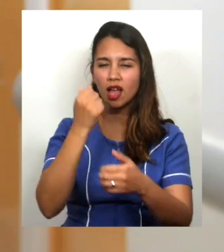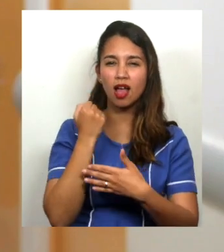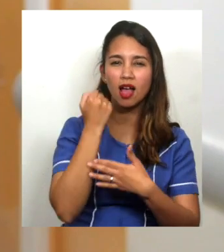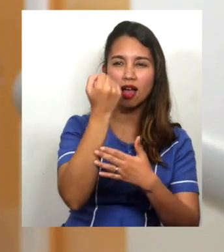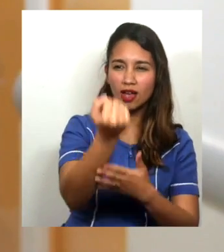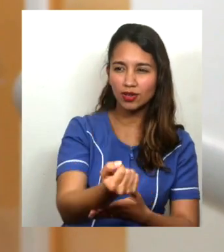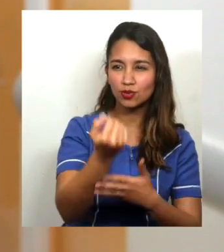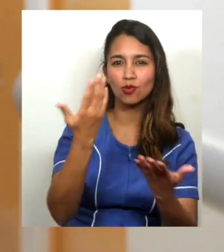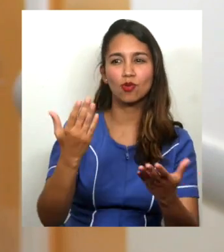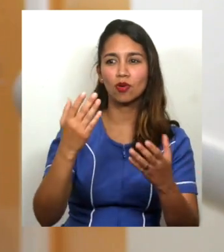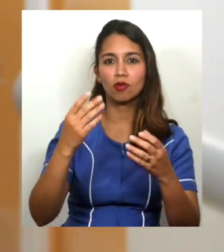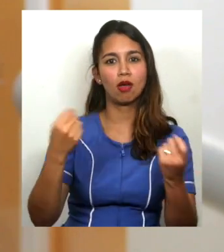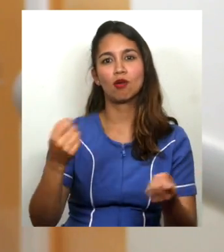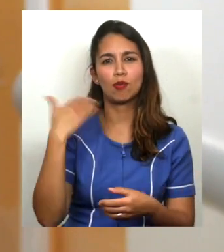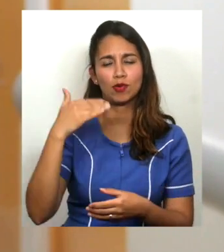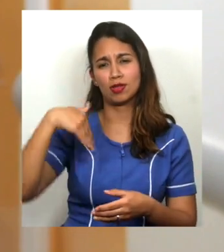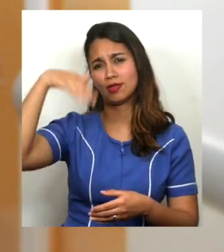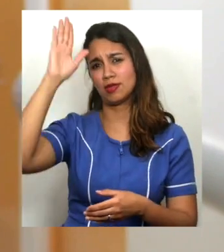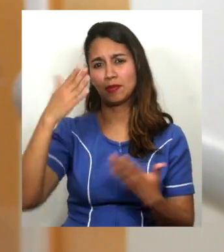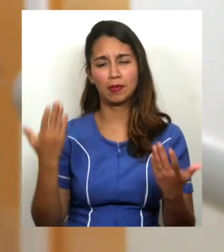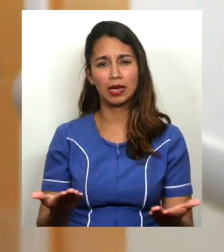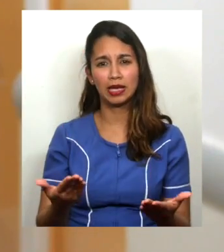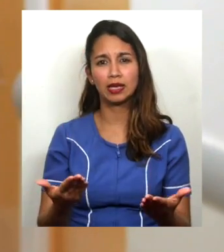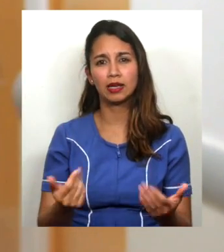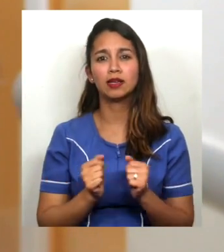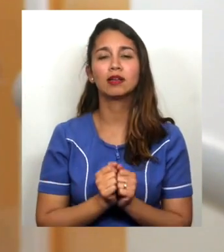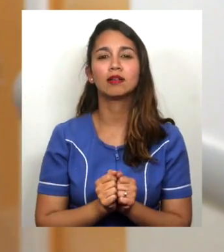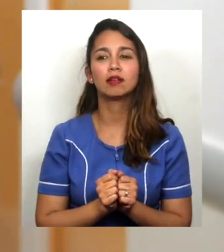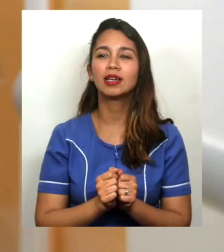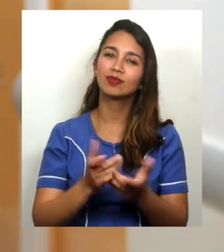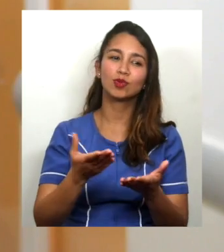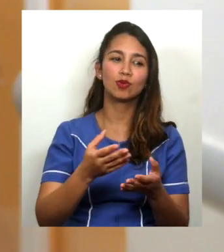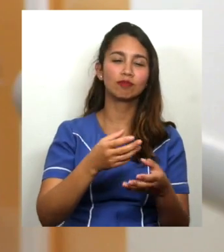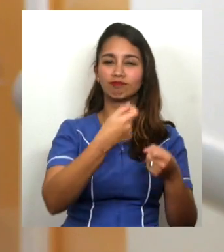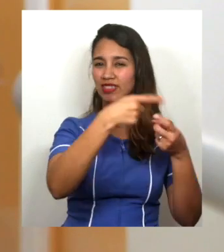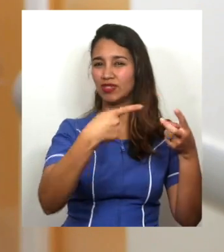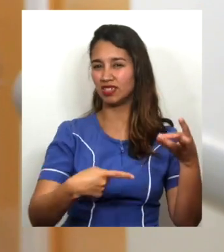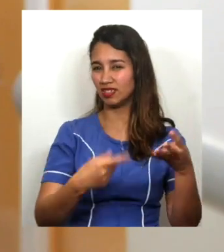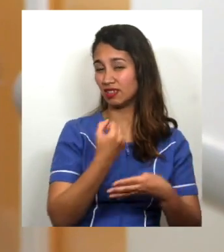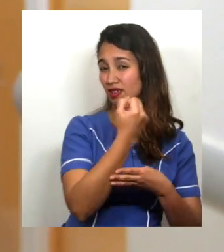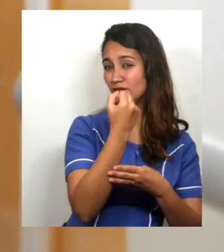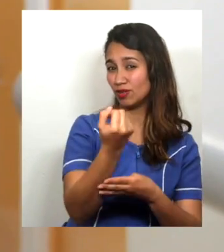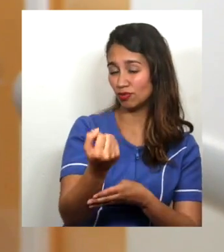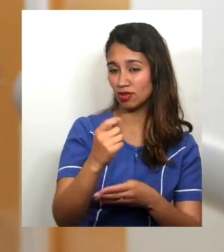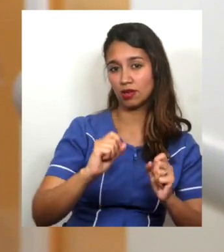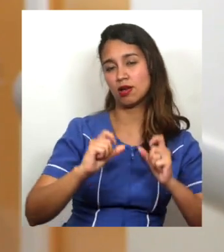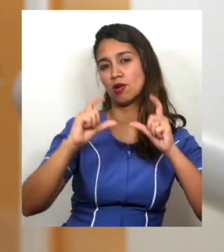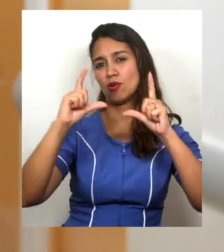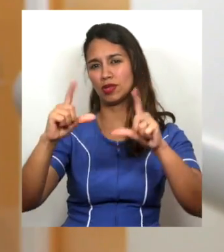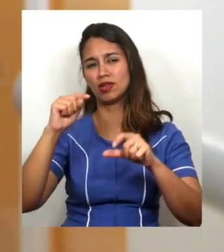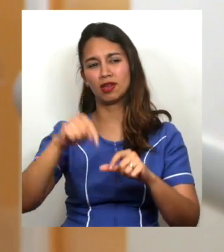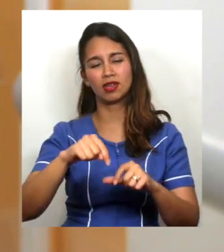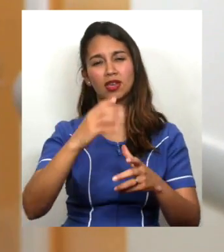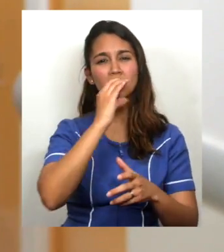y particularmente realzar nuestra preocupación integral en las prestaciones de salud en un área que es bastante rural hoy día